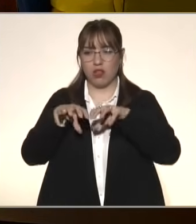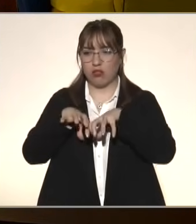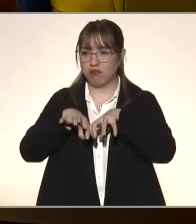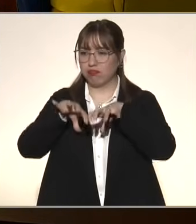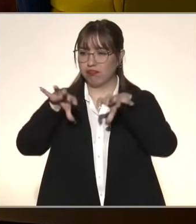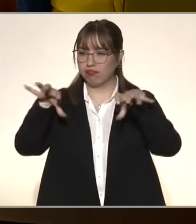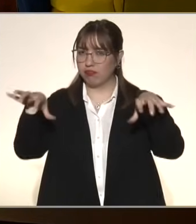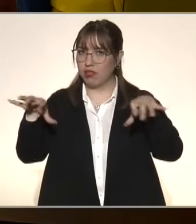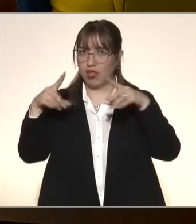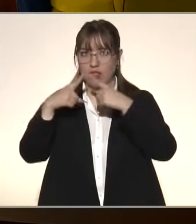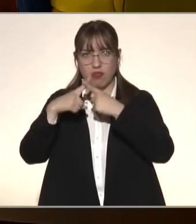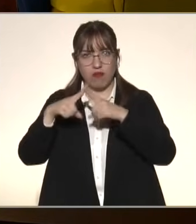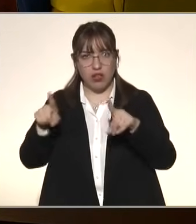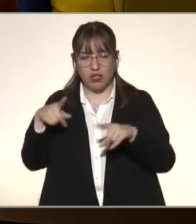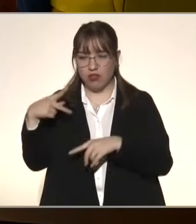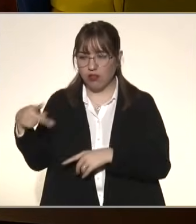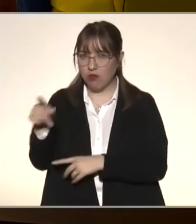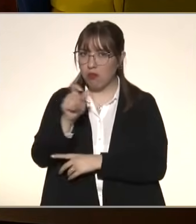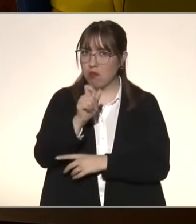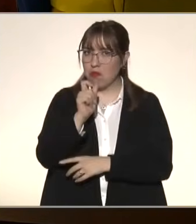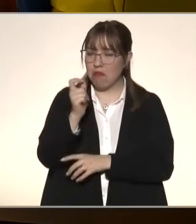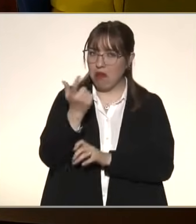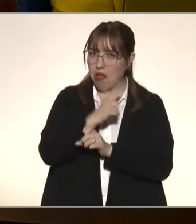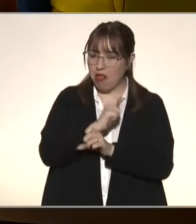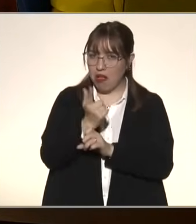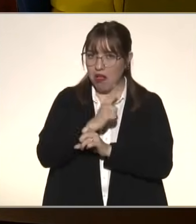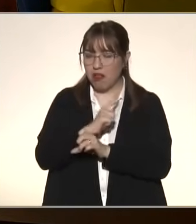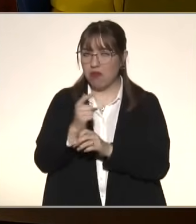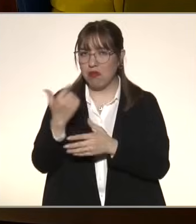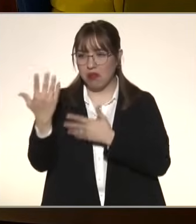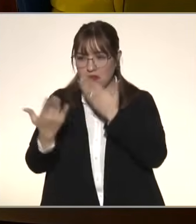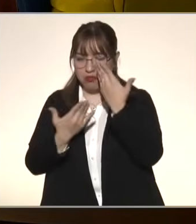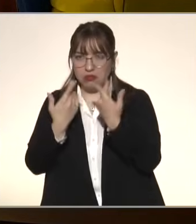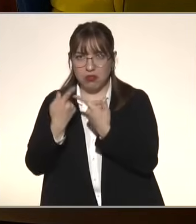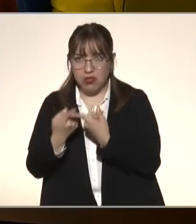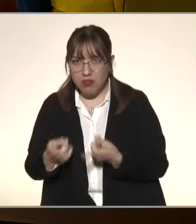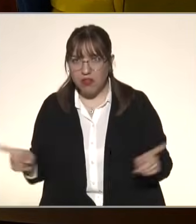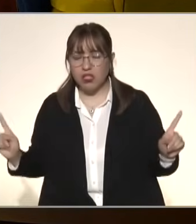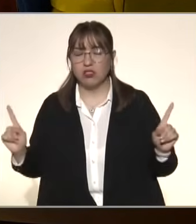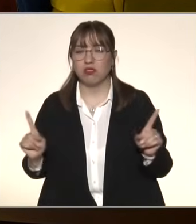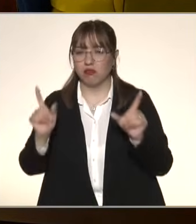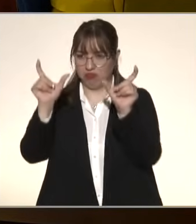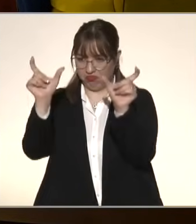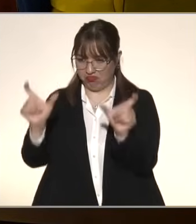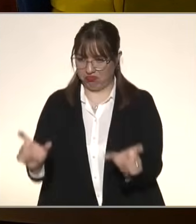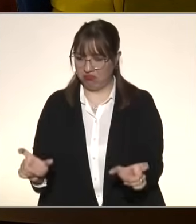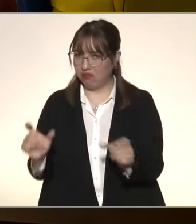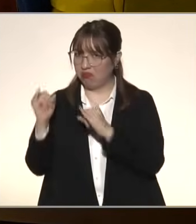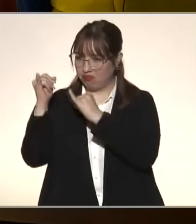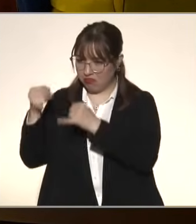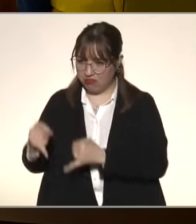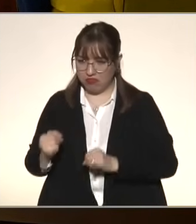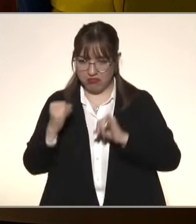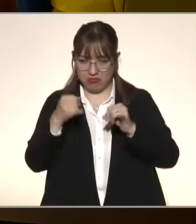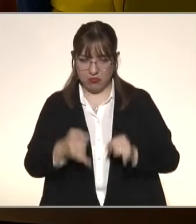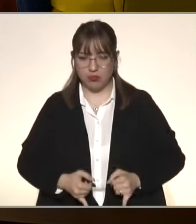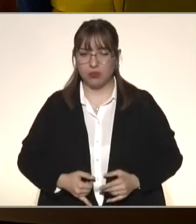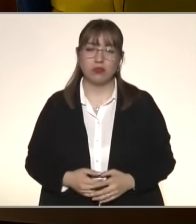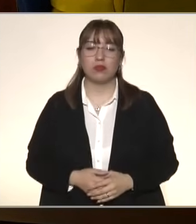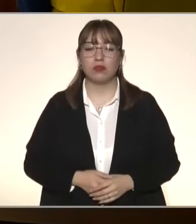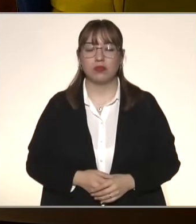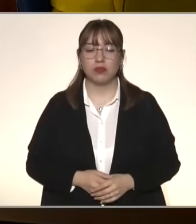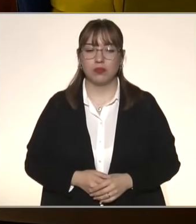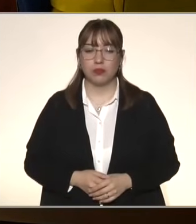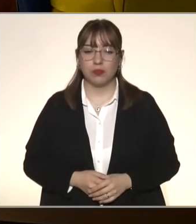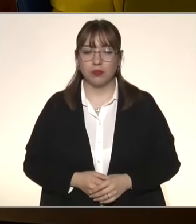distintas, profesiones distintas, es decir, hay una variabilidad entre cada persona y entonces venir a decir